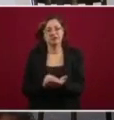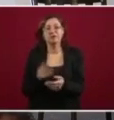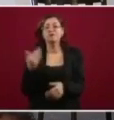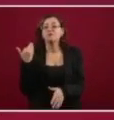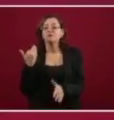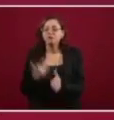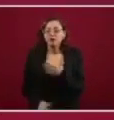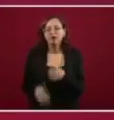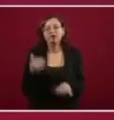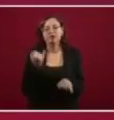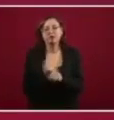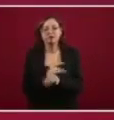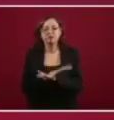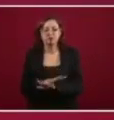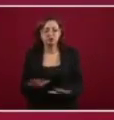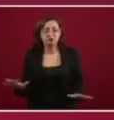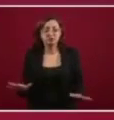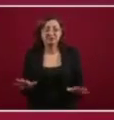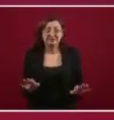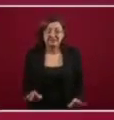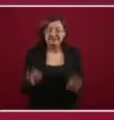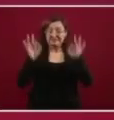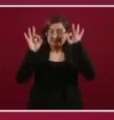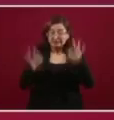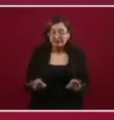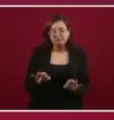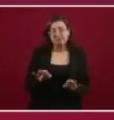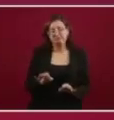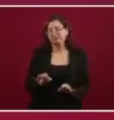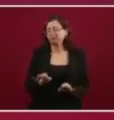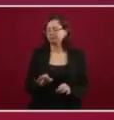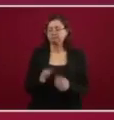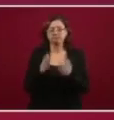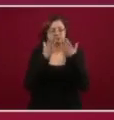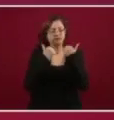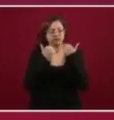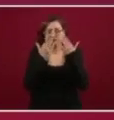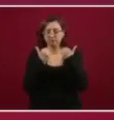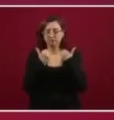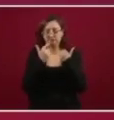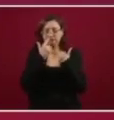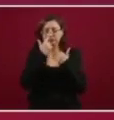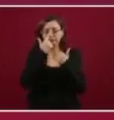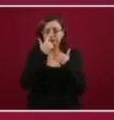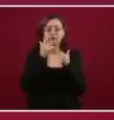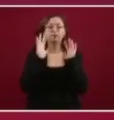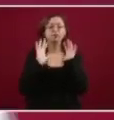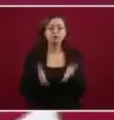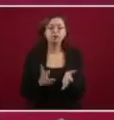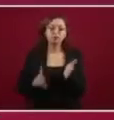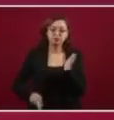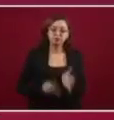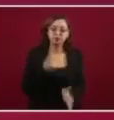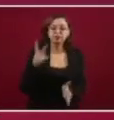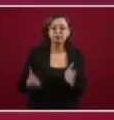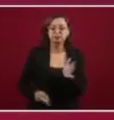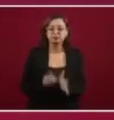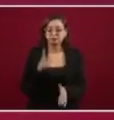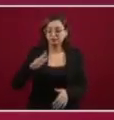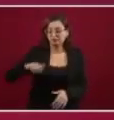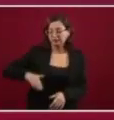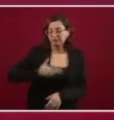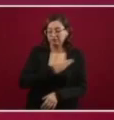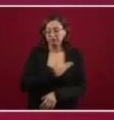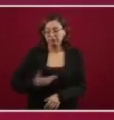información confirmada sobre la investigación. Como ha dicho aquí el señor